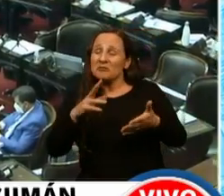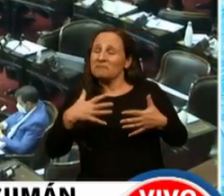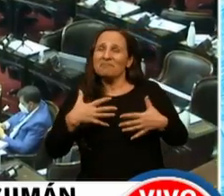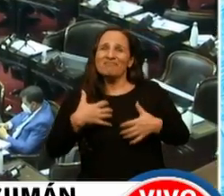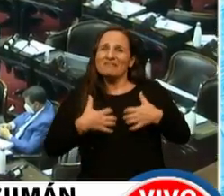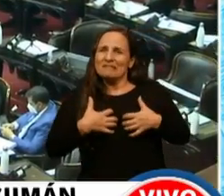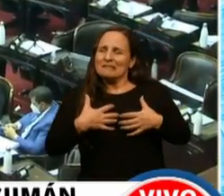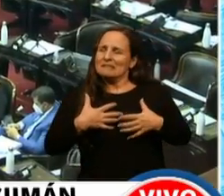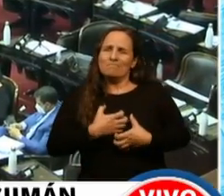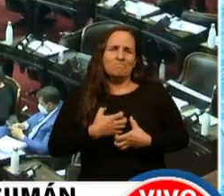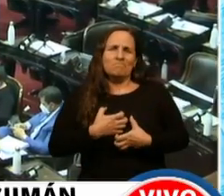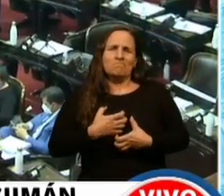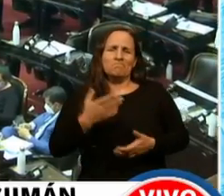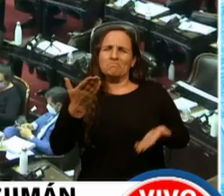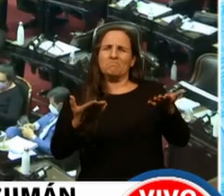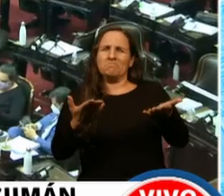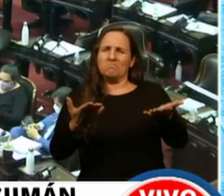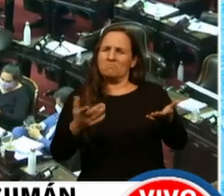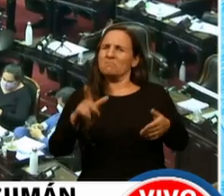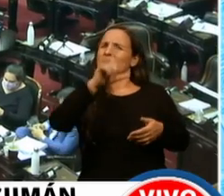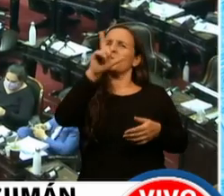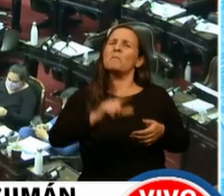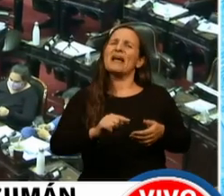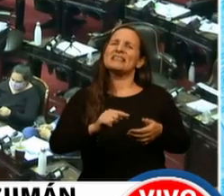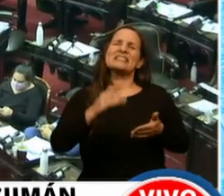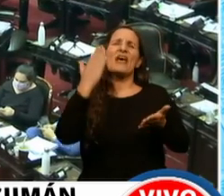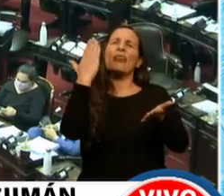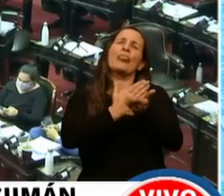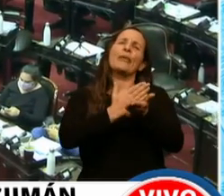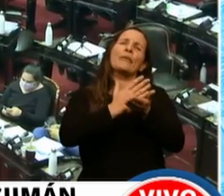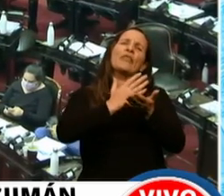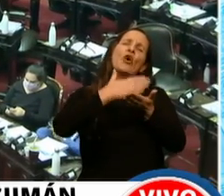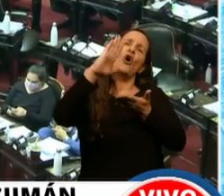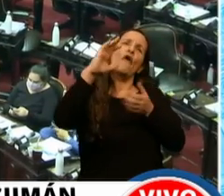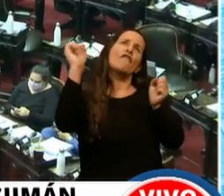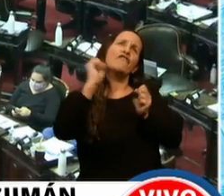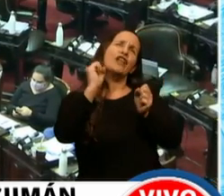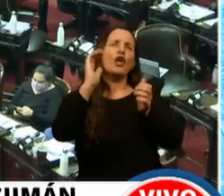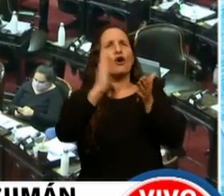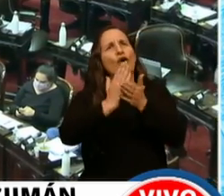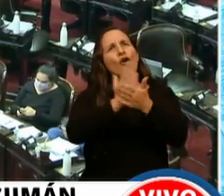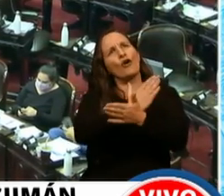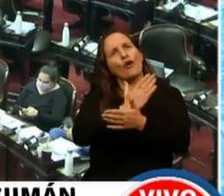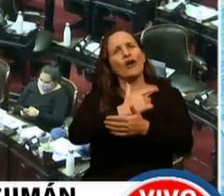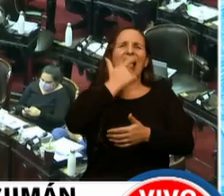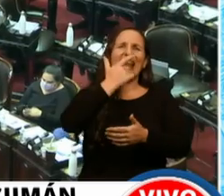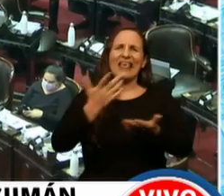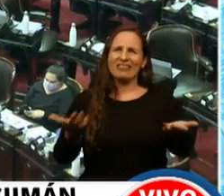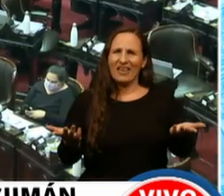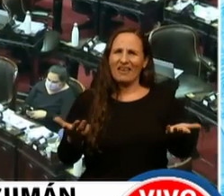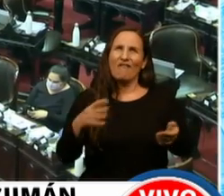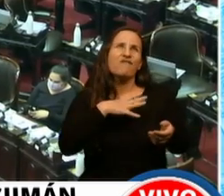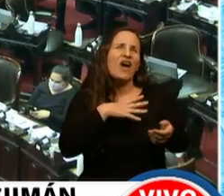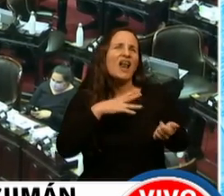injusto que tengamos que dividir el país solamente en parámetros de zonas frías y calientes sin ver otros